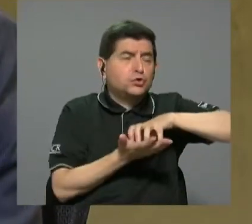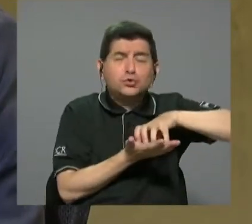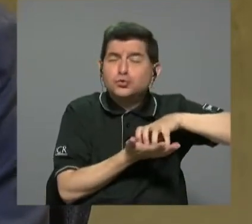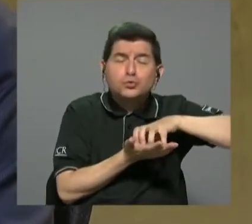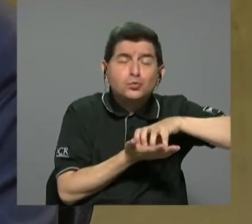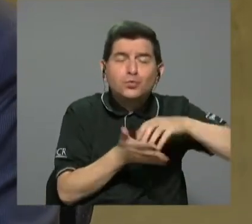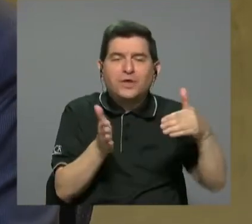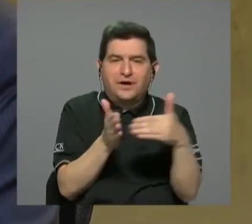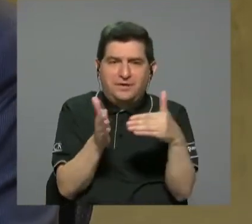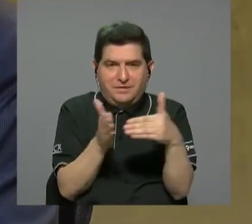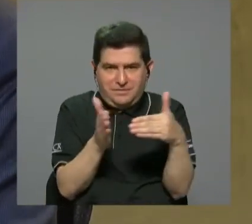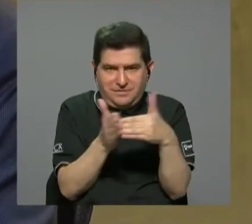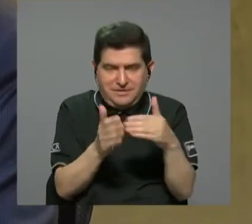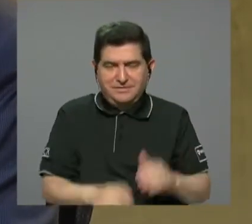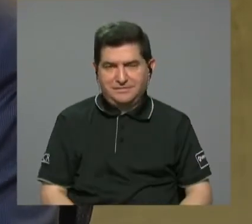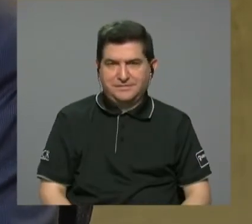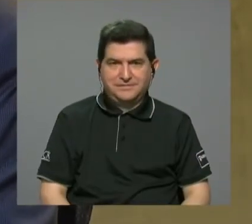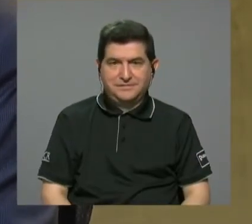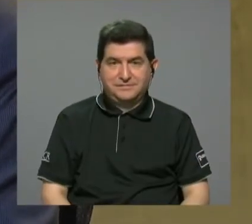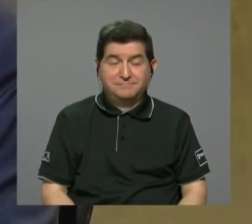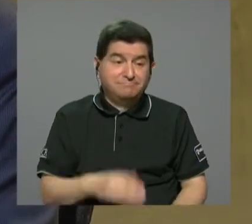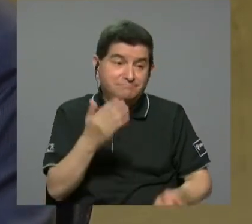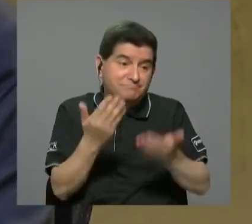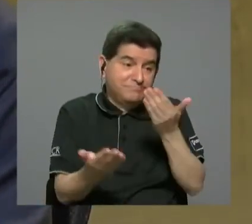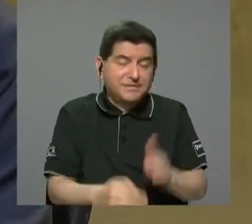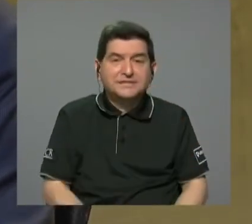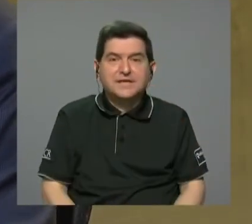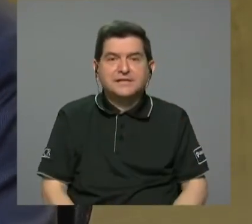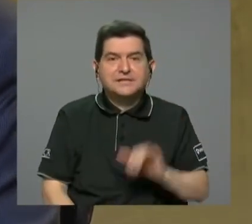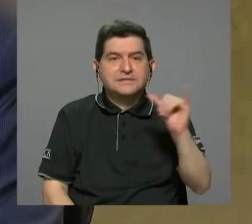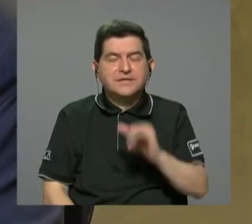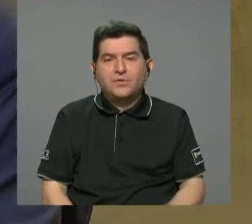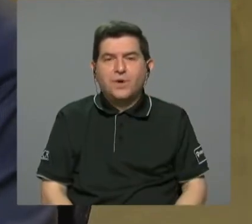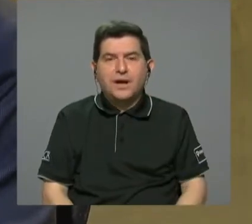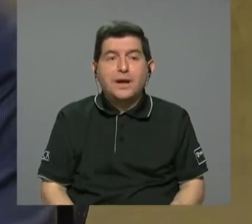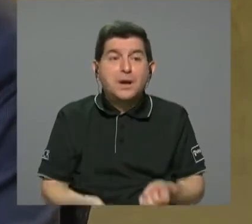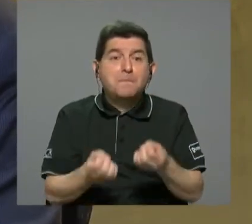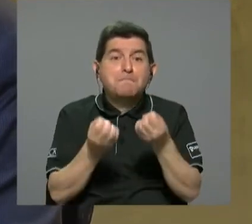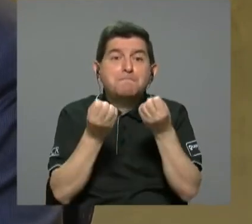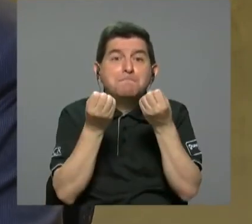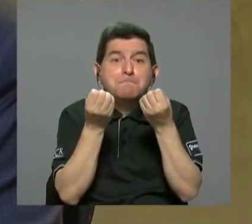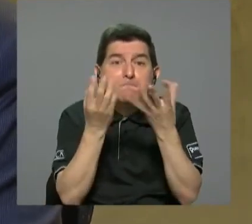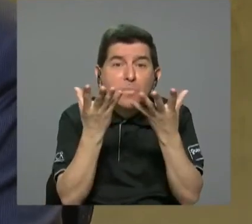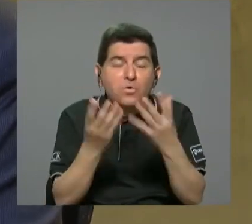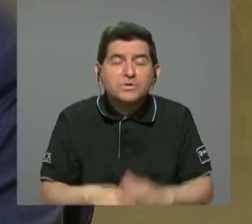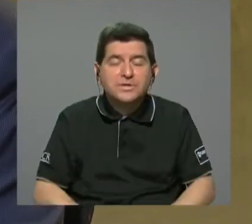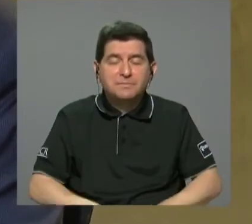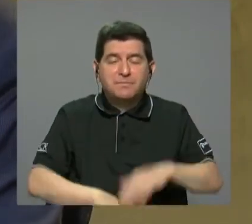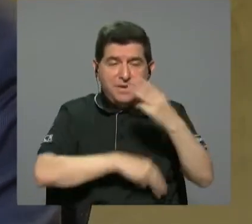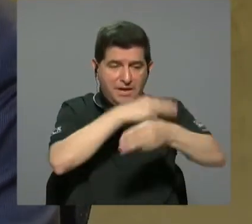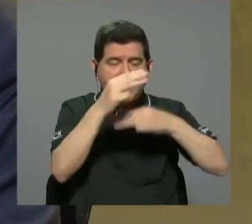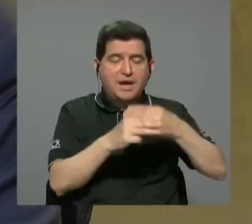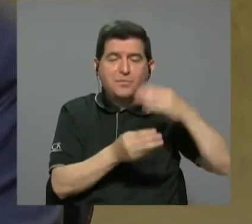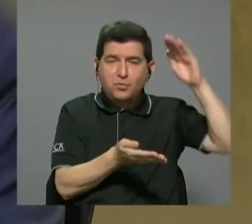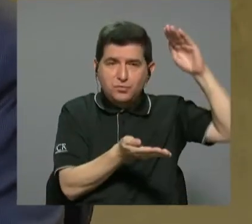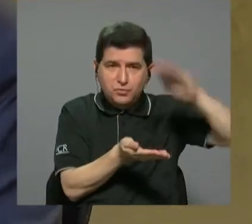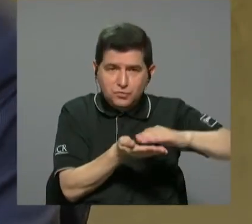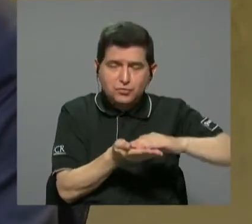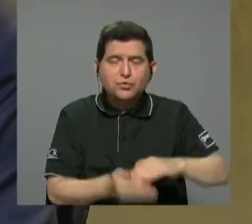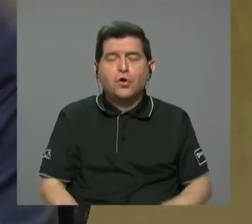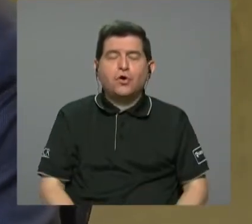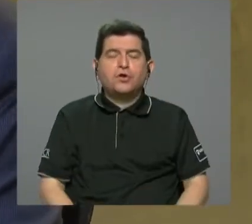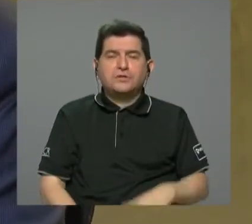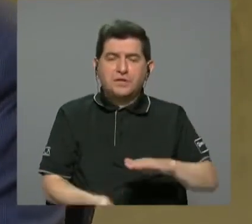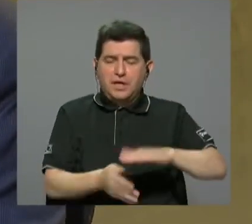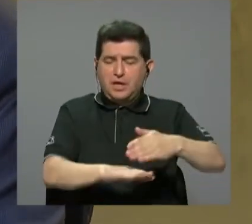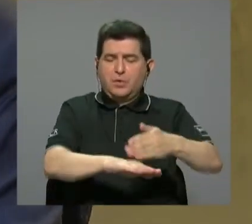incertidumbre nuevamente y eventualmente una ola sistémica a nivel global, con reducción de crecimiento, con